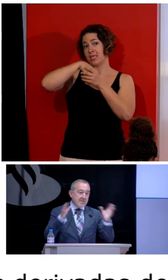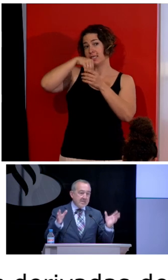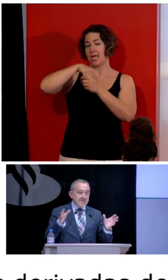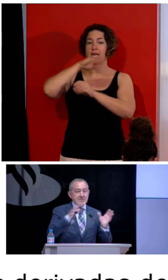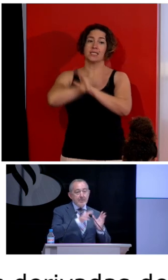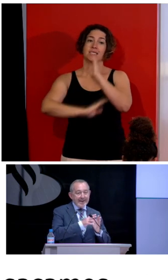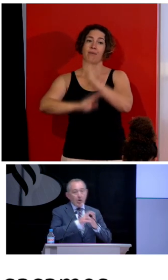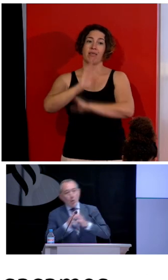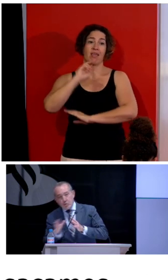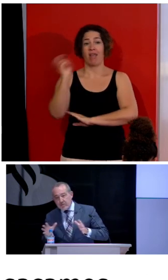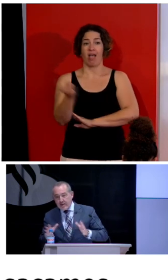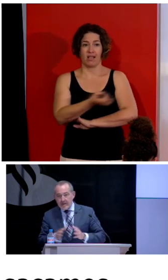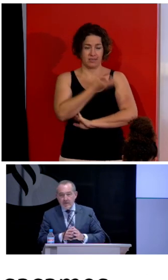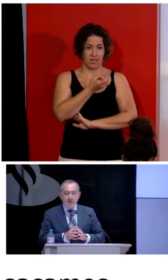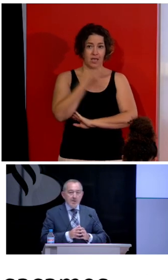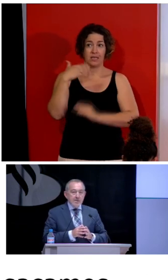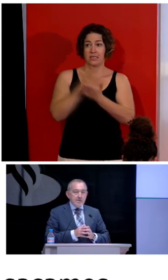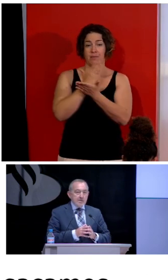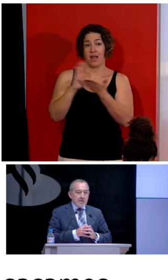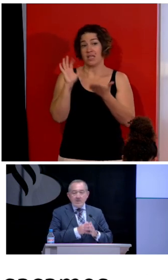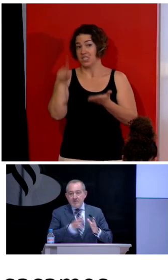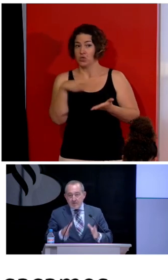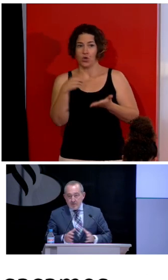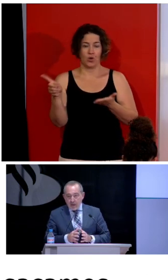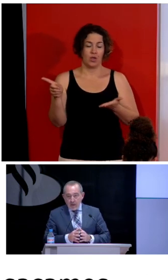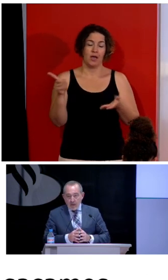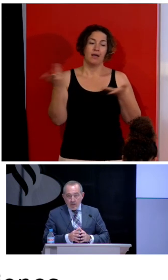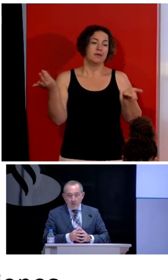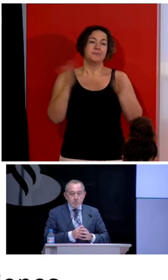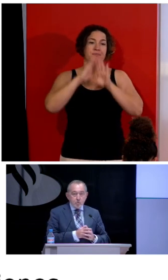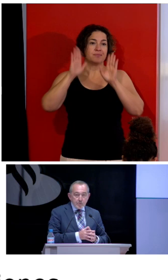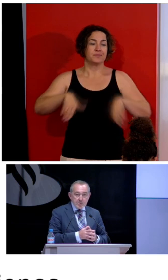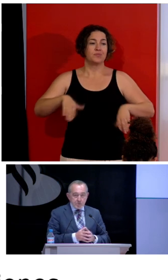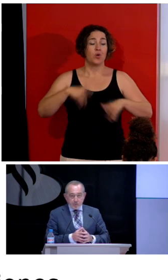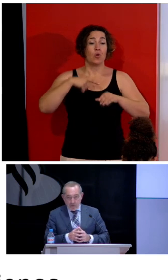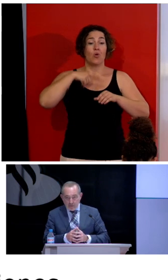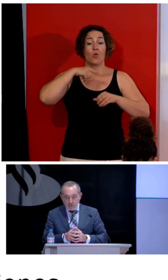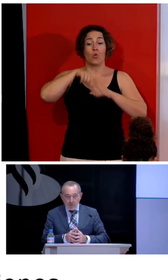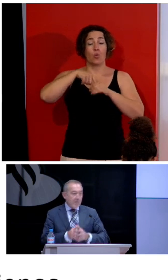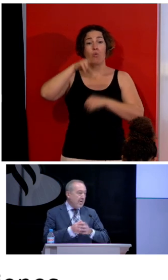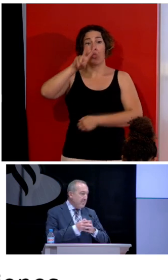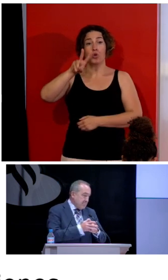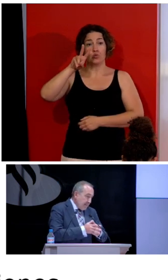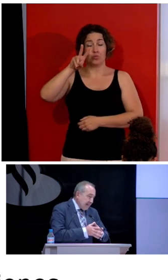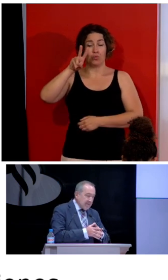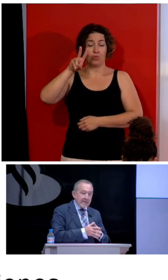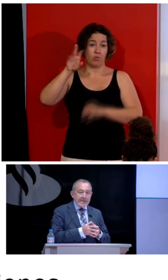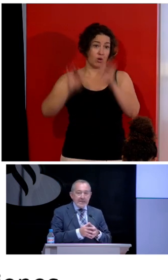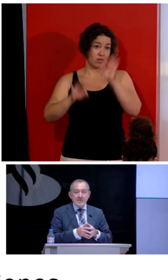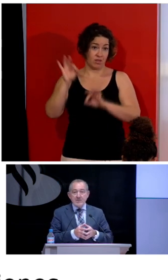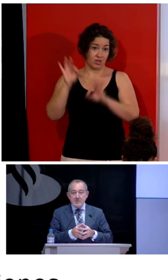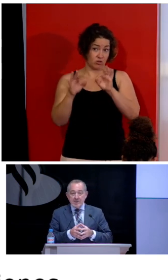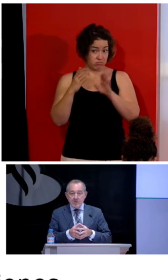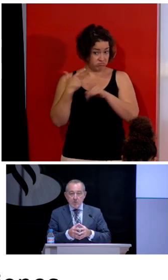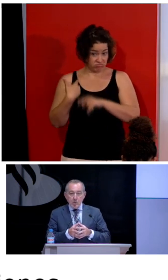discapacidades sin separar o no separar. En definitiva, los cupos del 2% en una parte general de